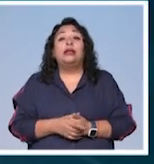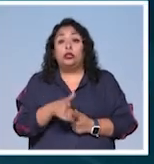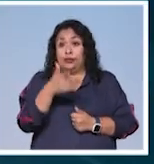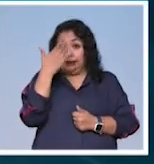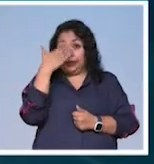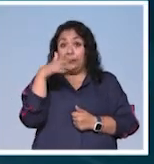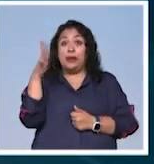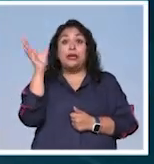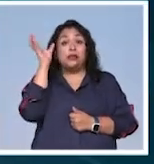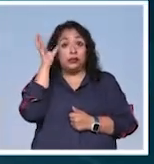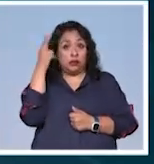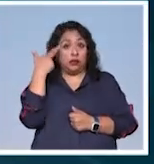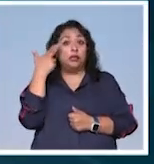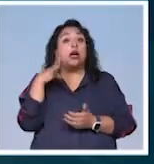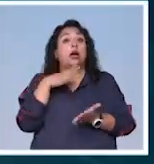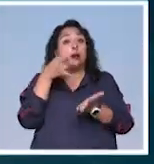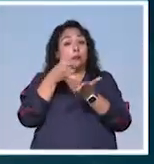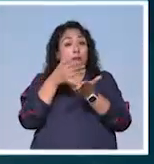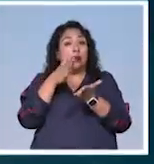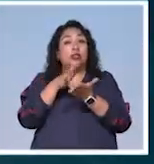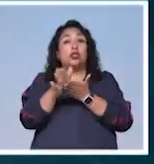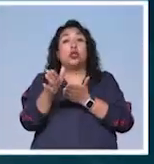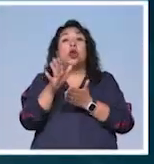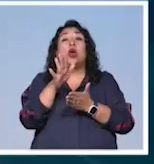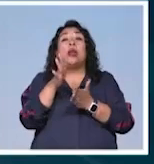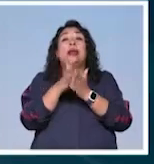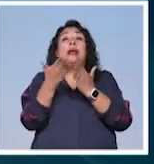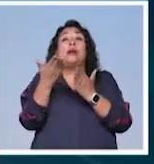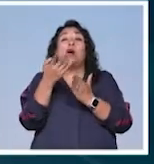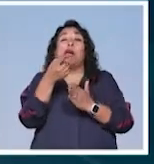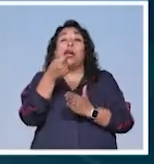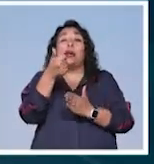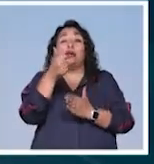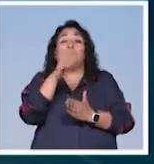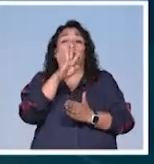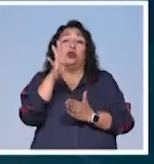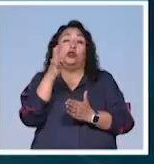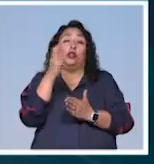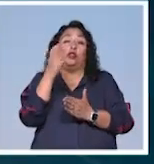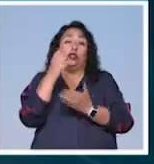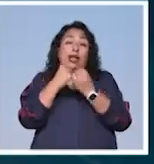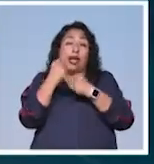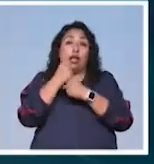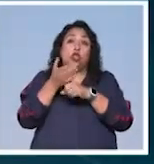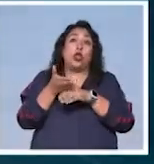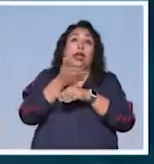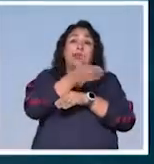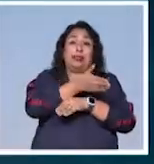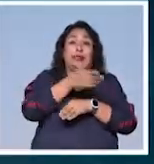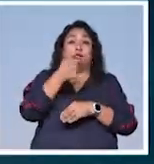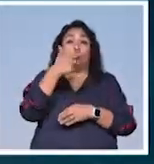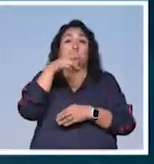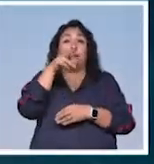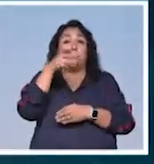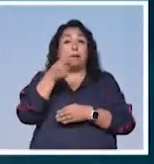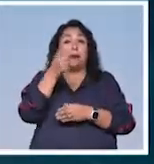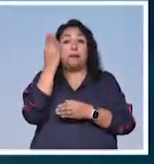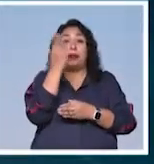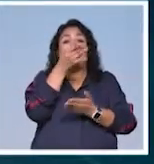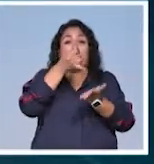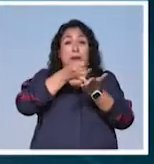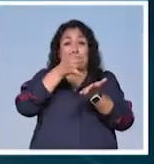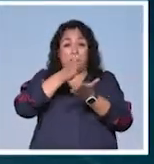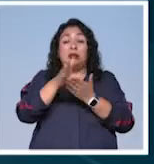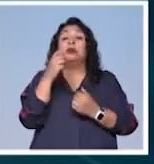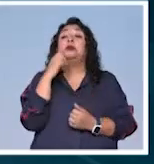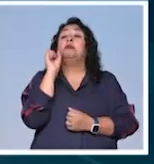¿Sabía que en China ya se imprimían libros casi 4 siglos antes de que Johannes Gutenberg produjera la primera Biblia en una imprenta?